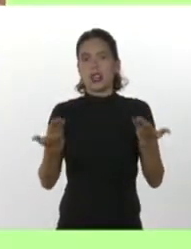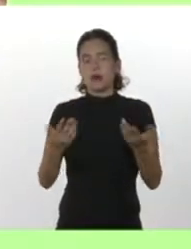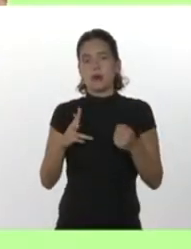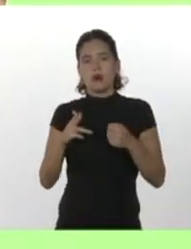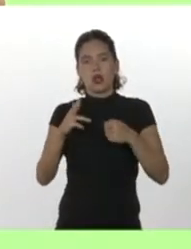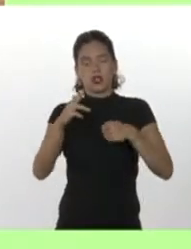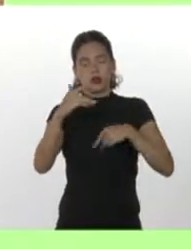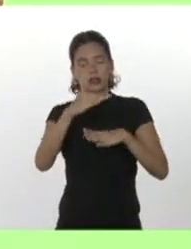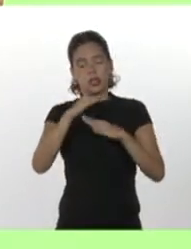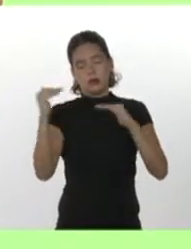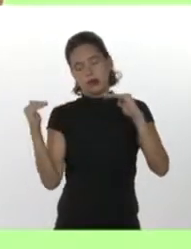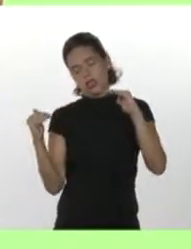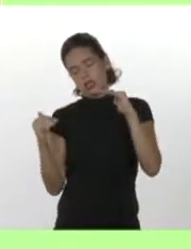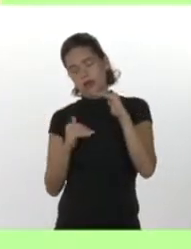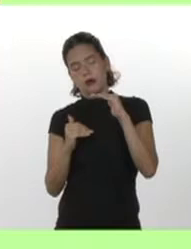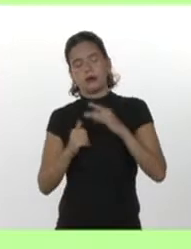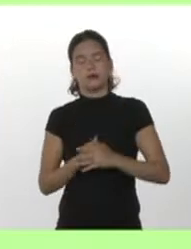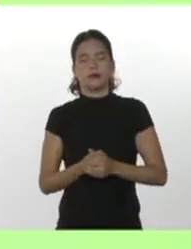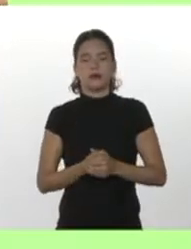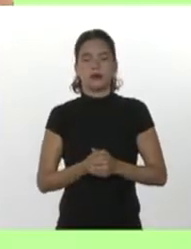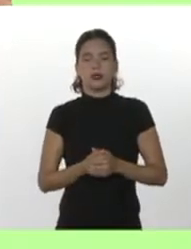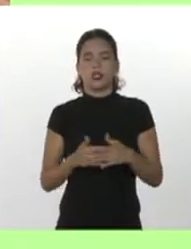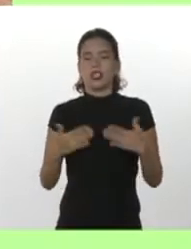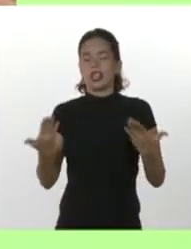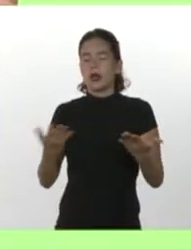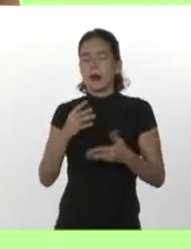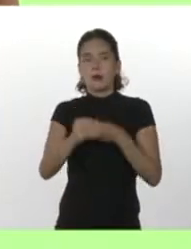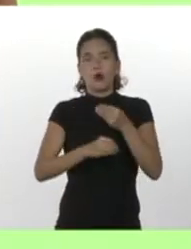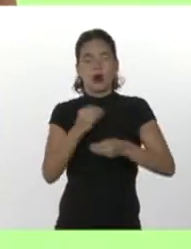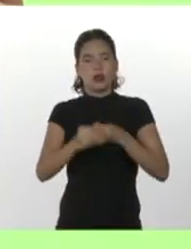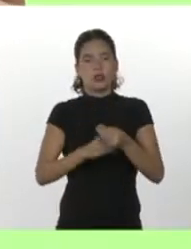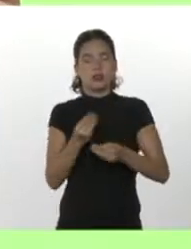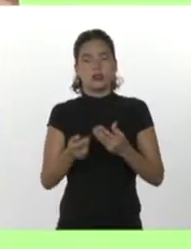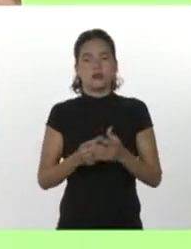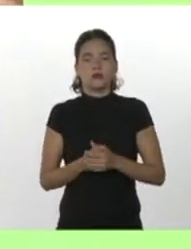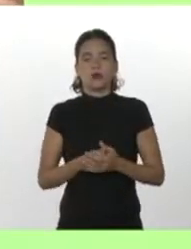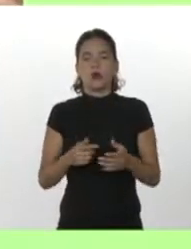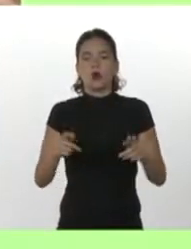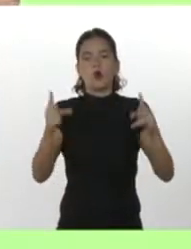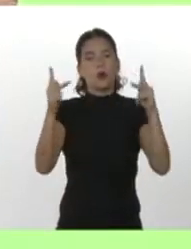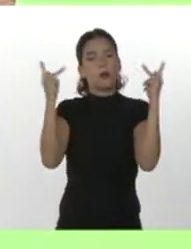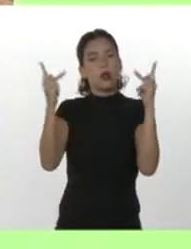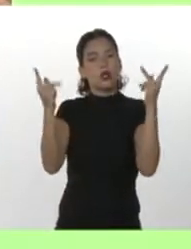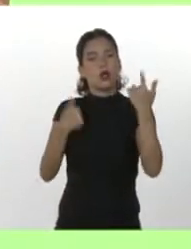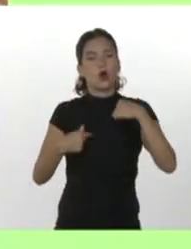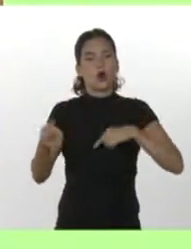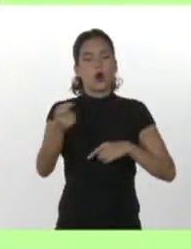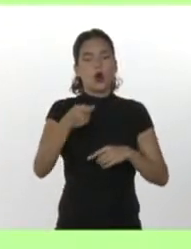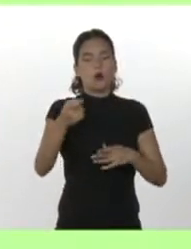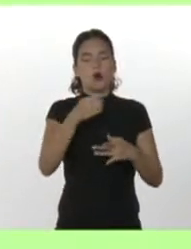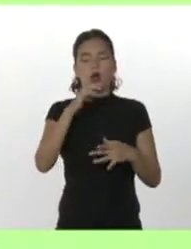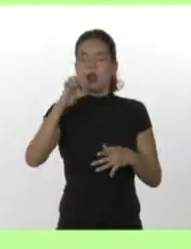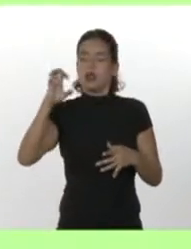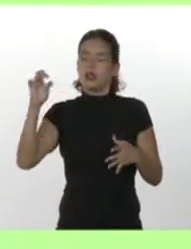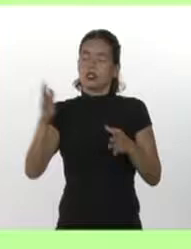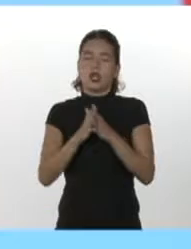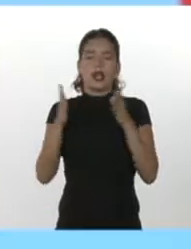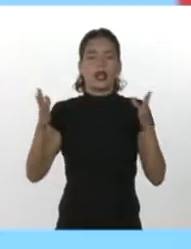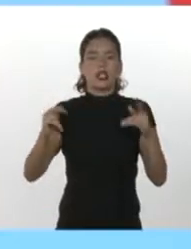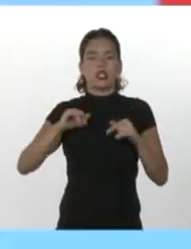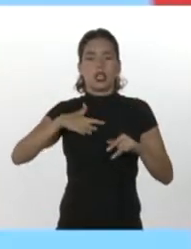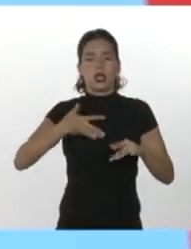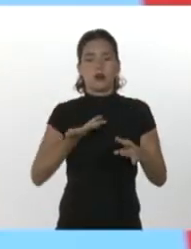recortar en la parte de abajo. ¿Qué vamos a hacer? Vamos con un periódico, buscar letras grandes que